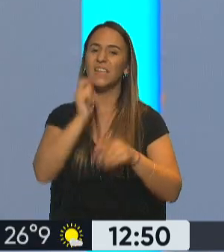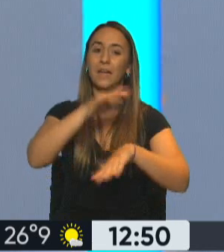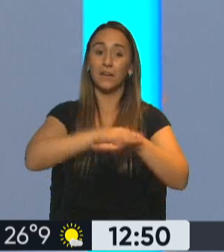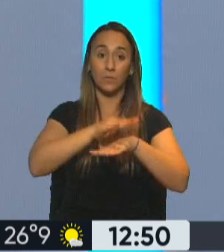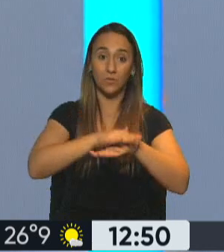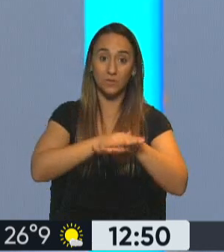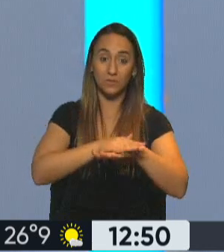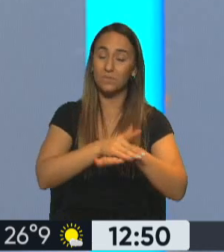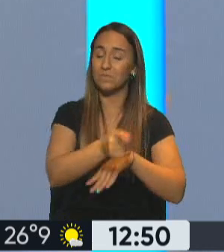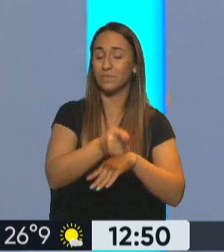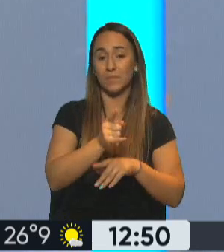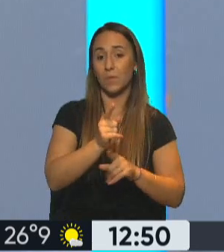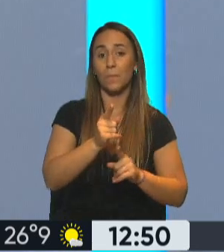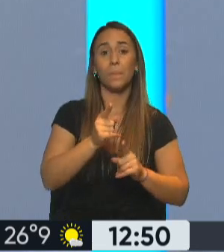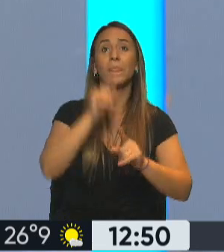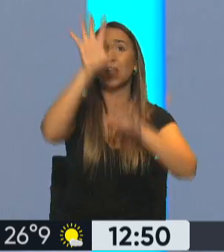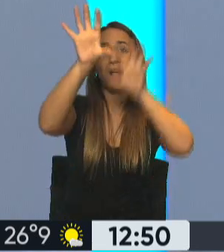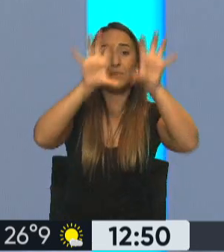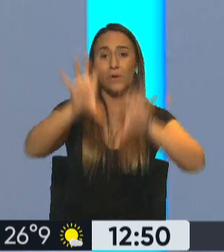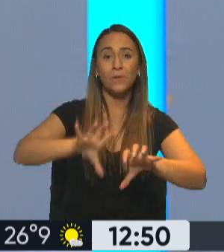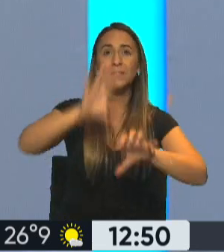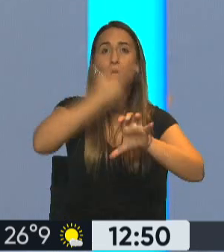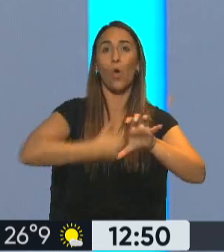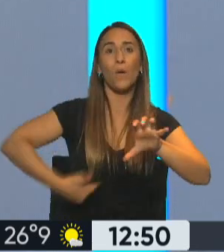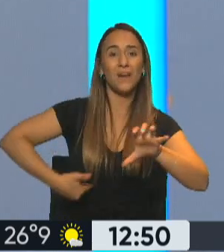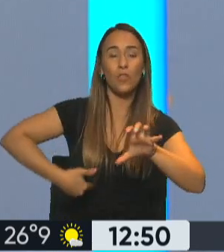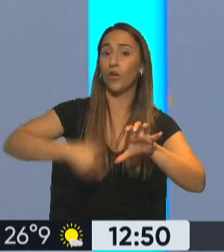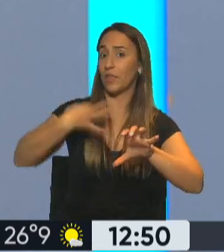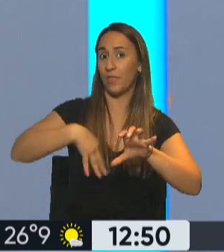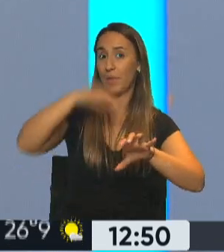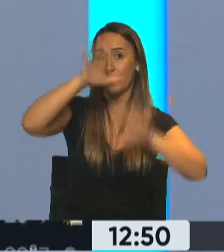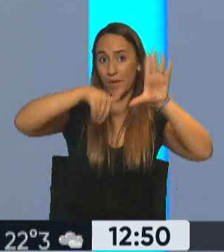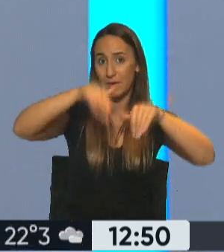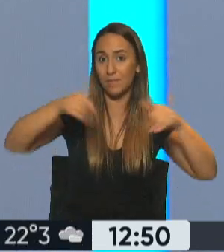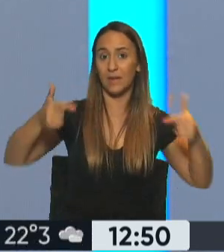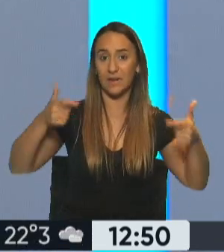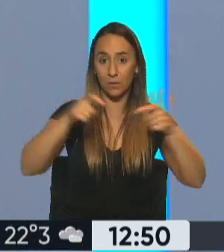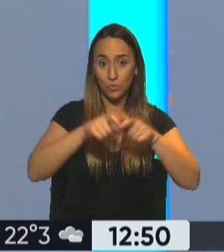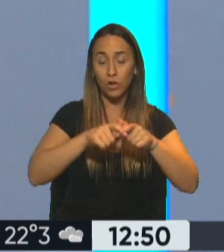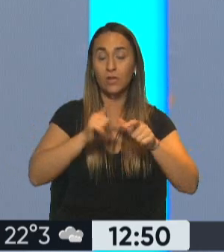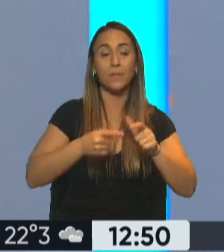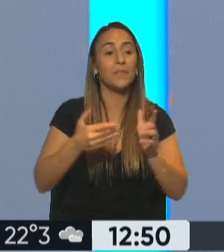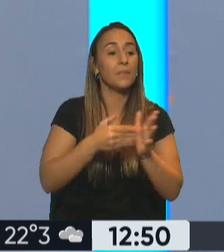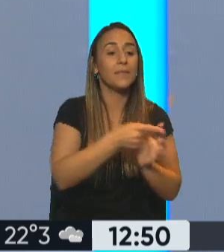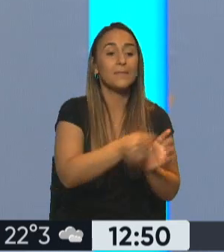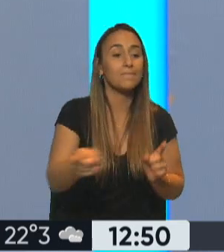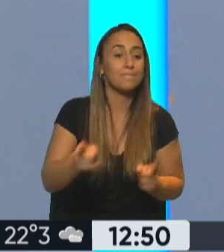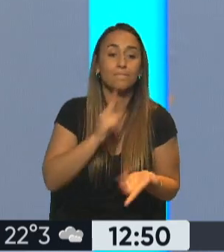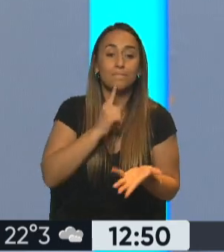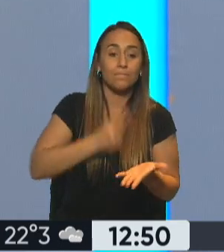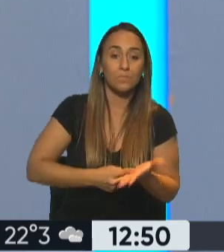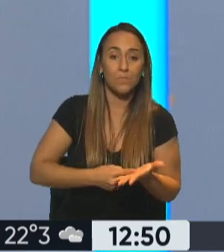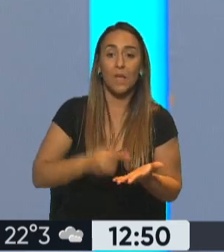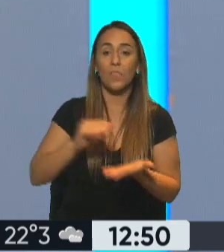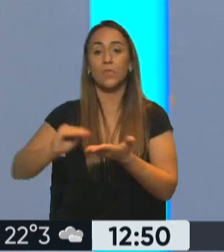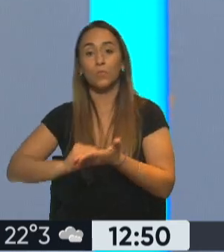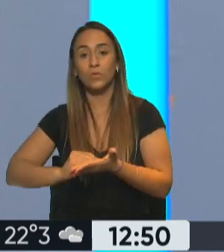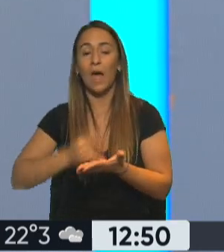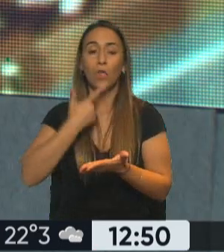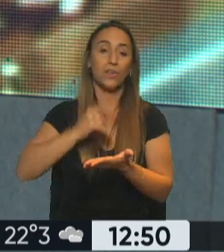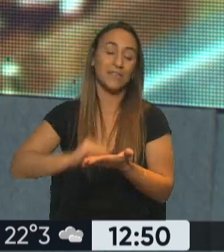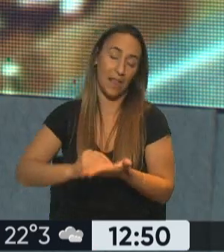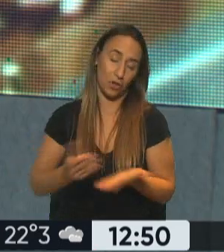cuentas públicas en cada una de las provincias, y es ahí donde juegan los gobernadores en la voluntad que van a tener que adoptar los diputados y los senadores